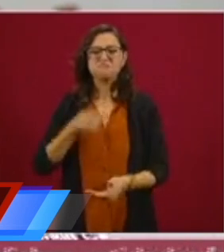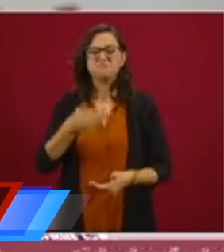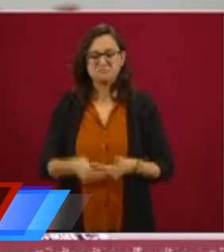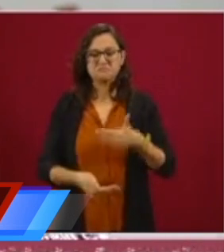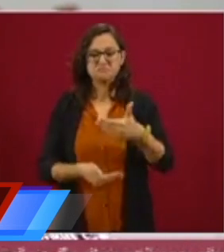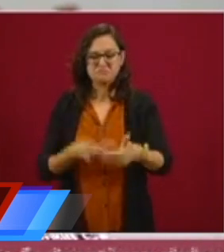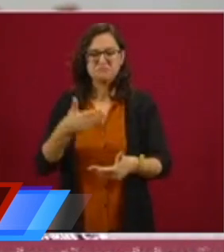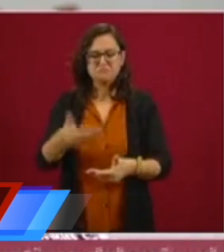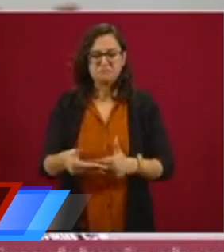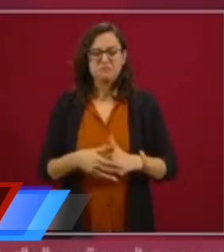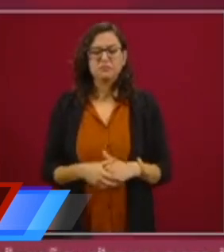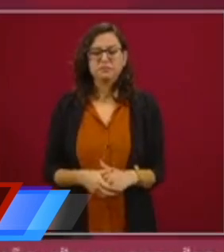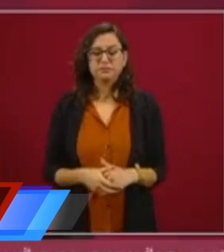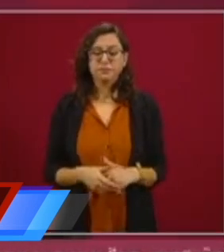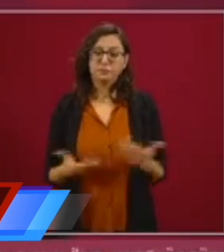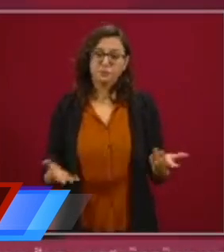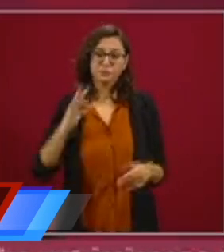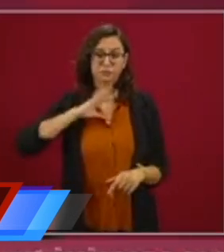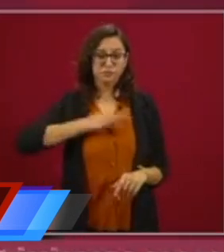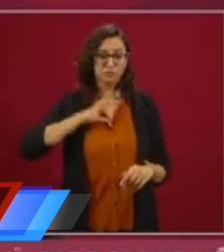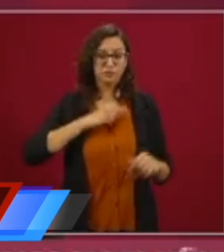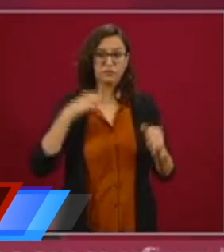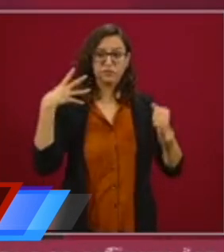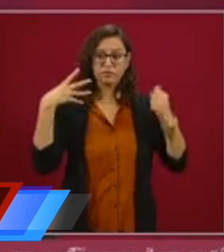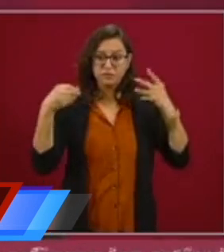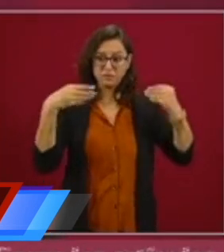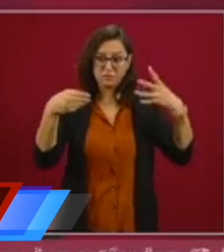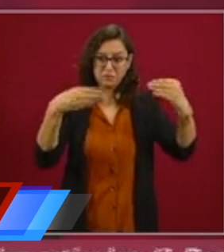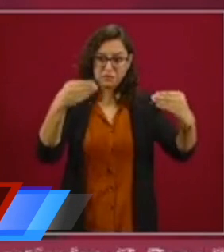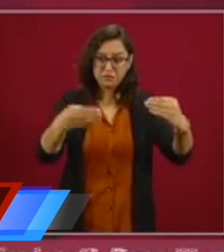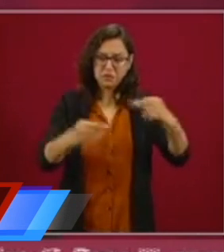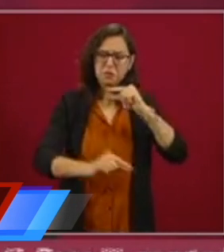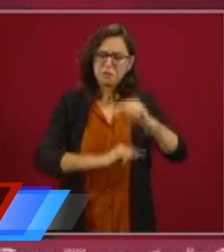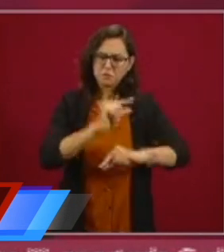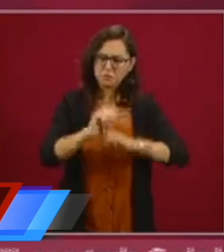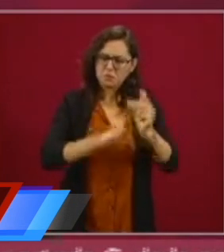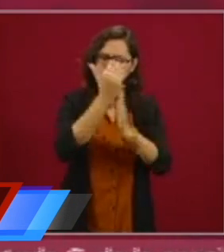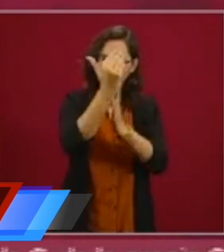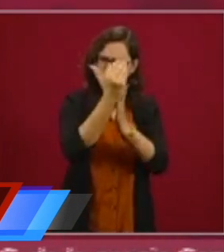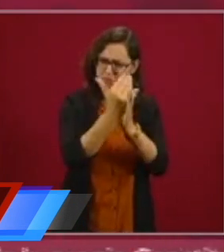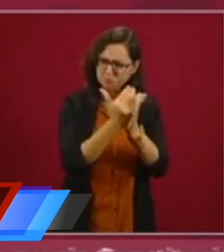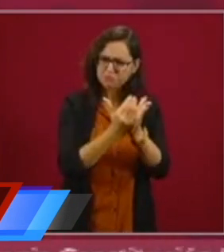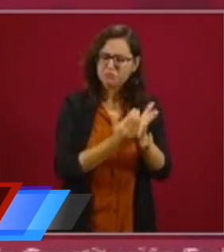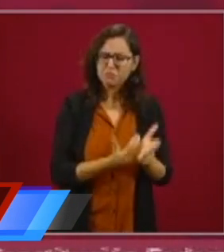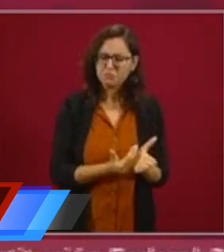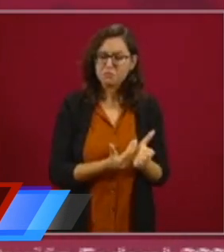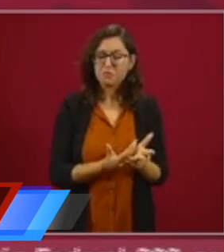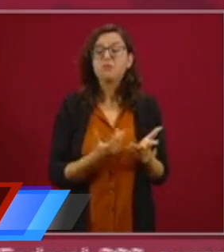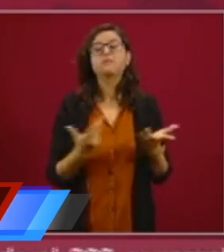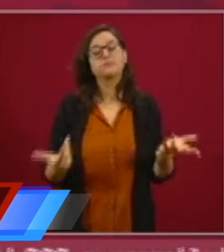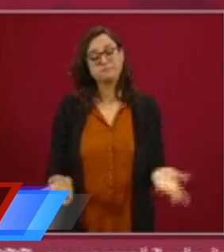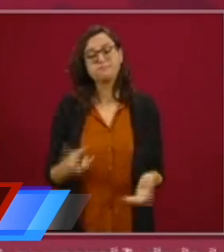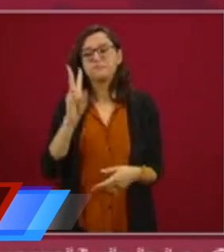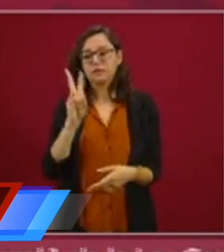está avanzando luego de la pérdida de empleos por esta epidemia. En el caso de la crisis económica, el presidente aseguró que también se están